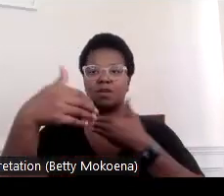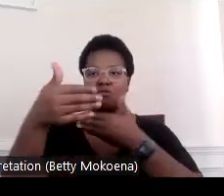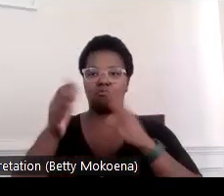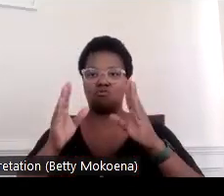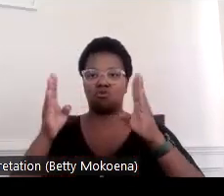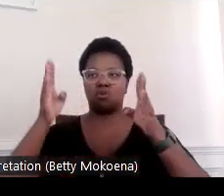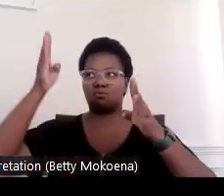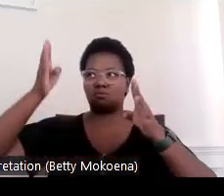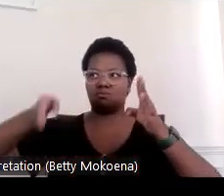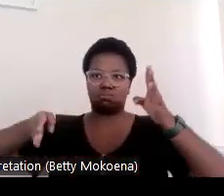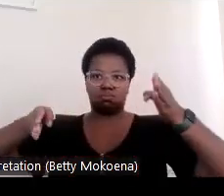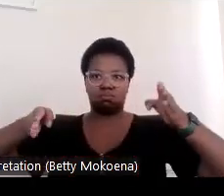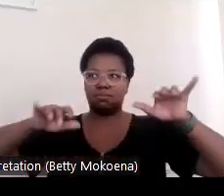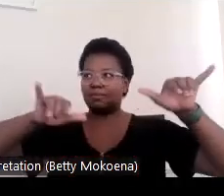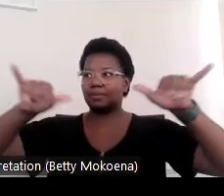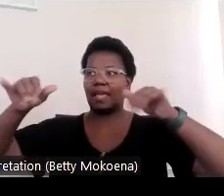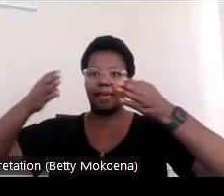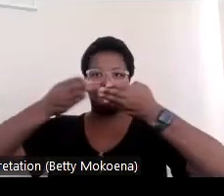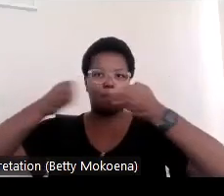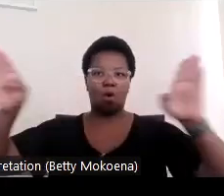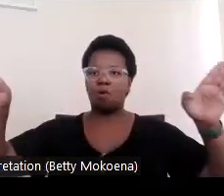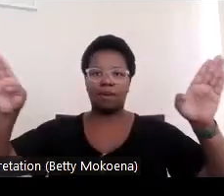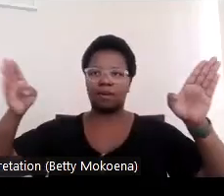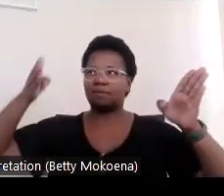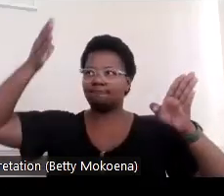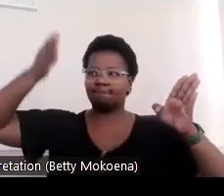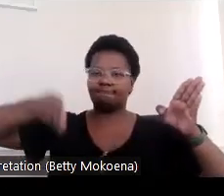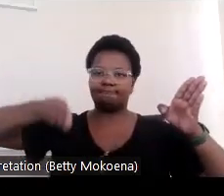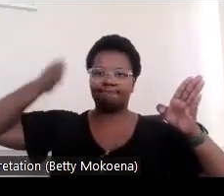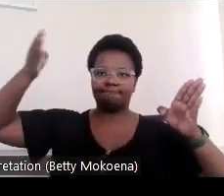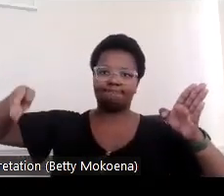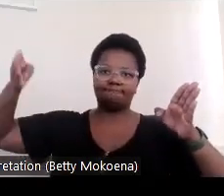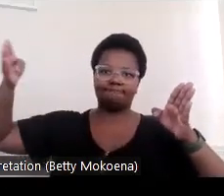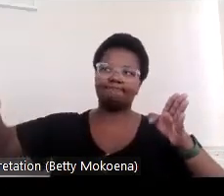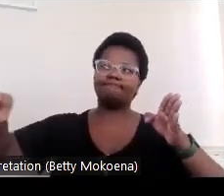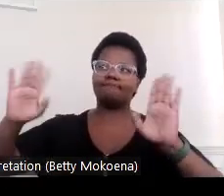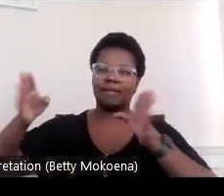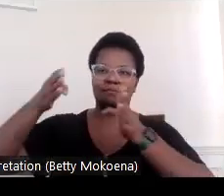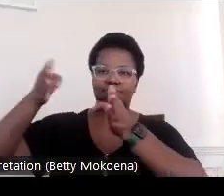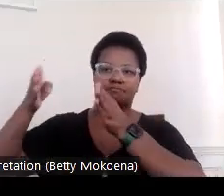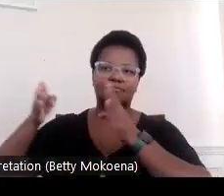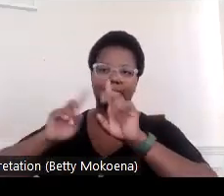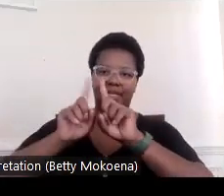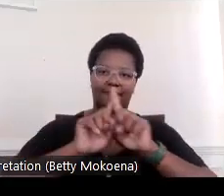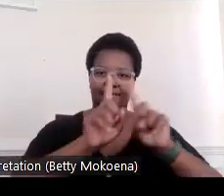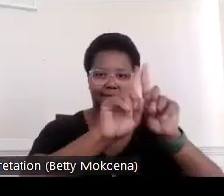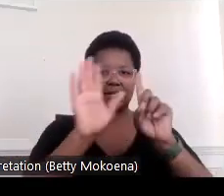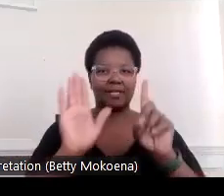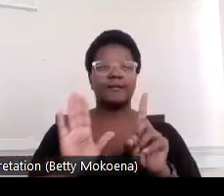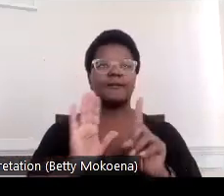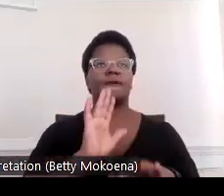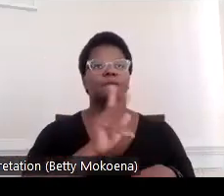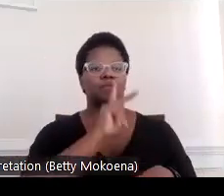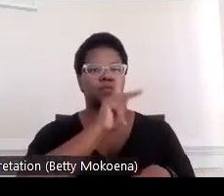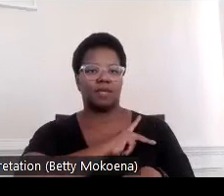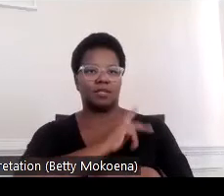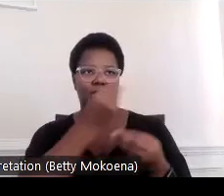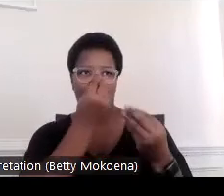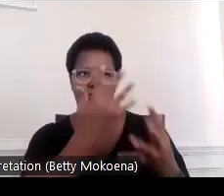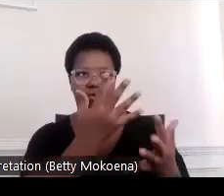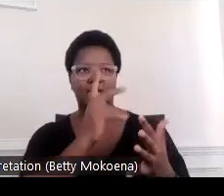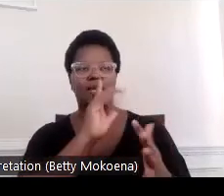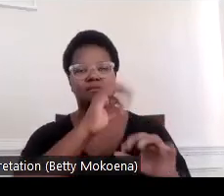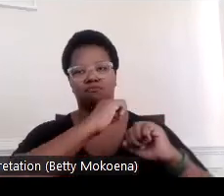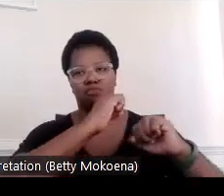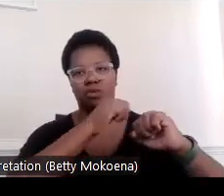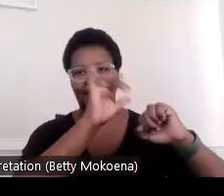divisor un divisor Disculpe en una recámara si fuese posible y también proteger la información de ese individuo